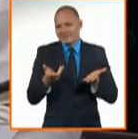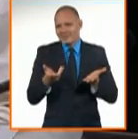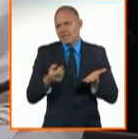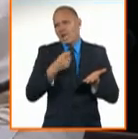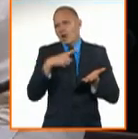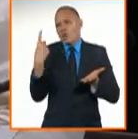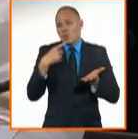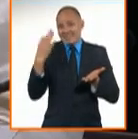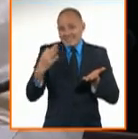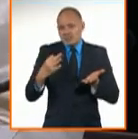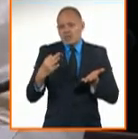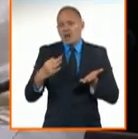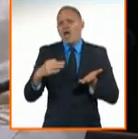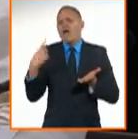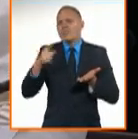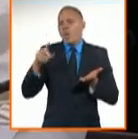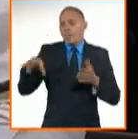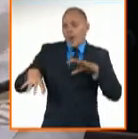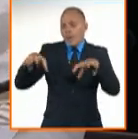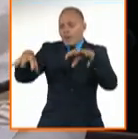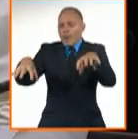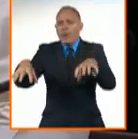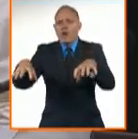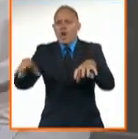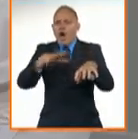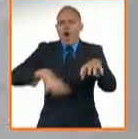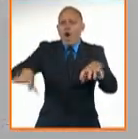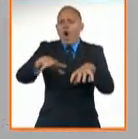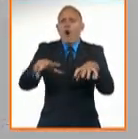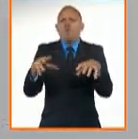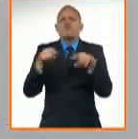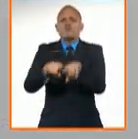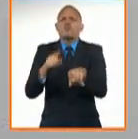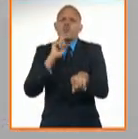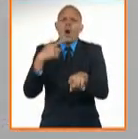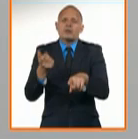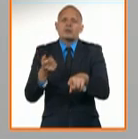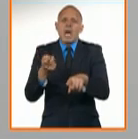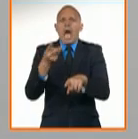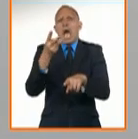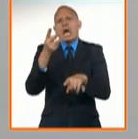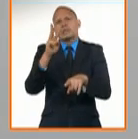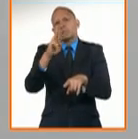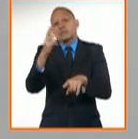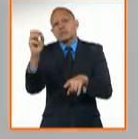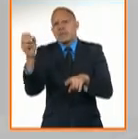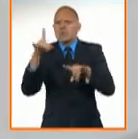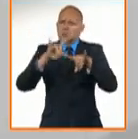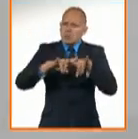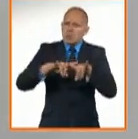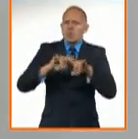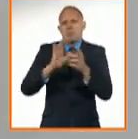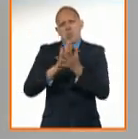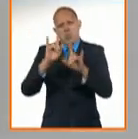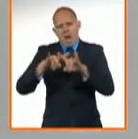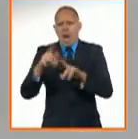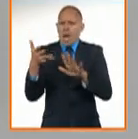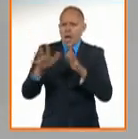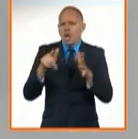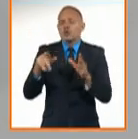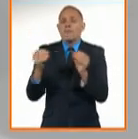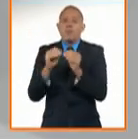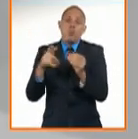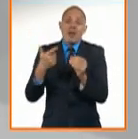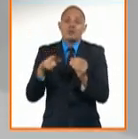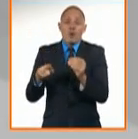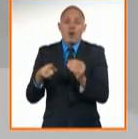300 300 y 7 megas es la potencia del voluntario más grande que tenemos nosotros de ser líder en